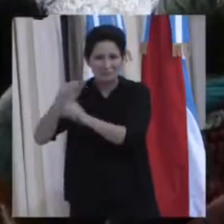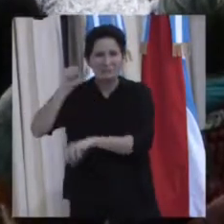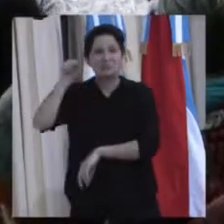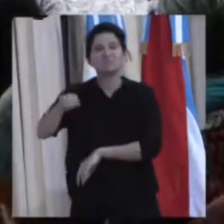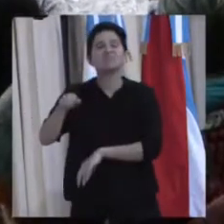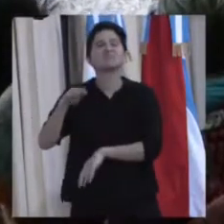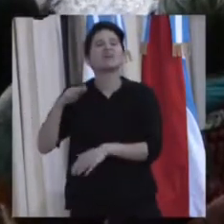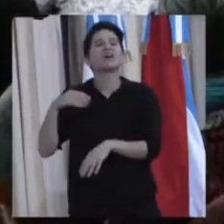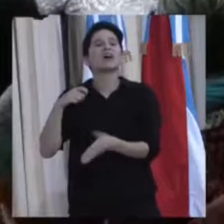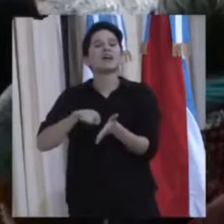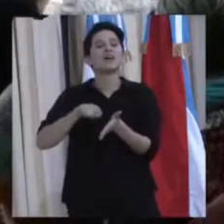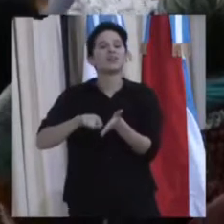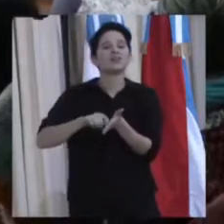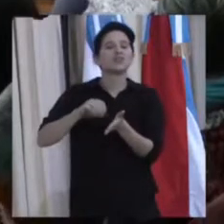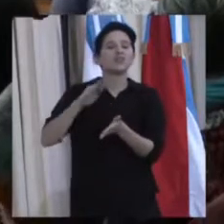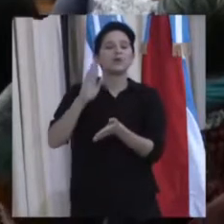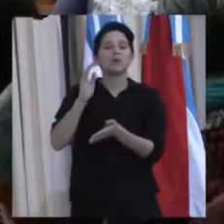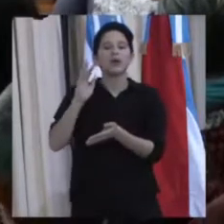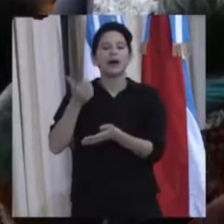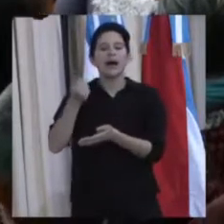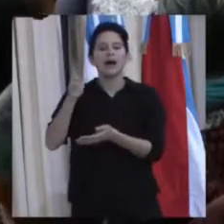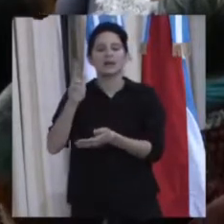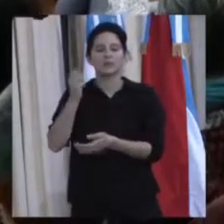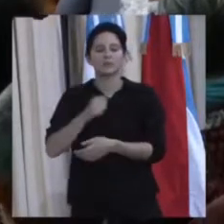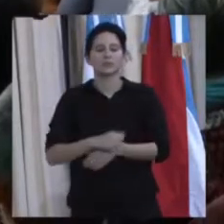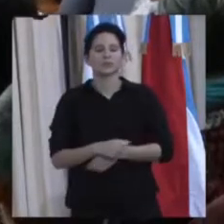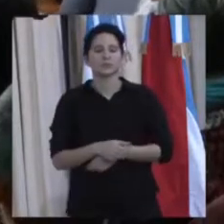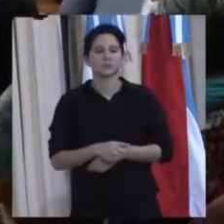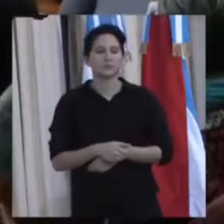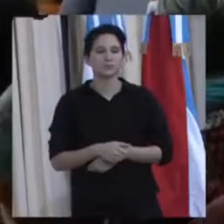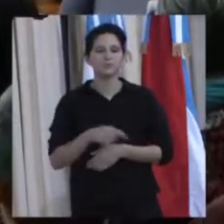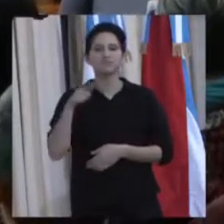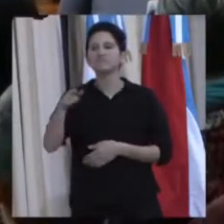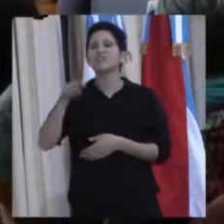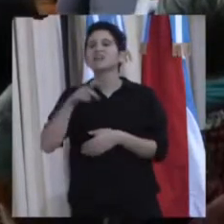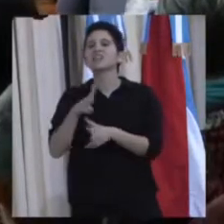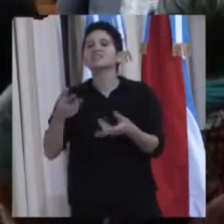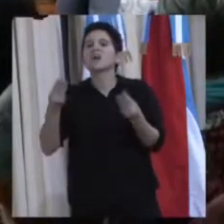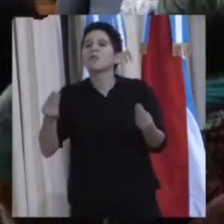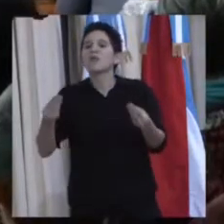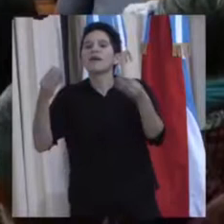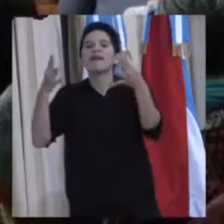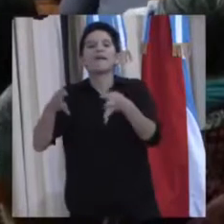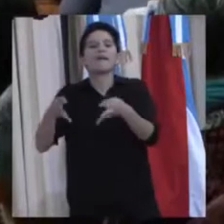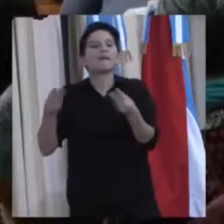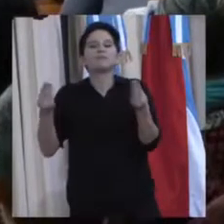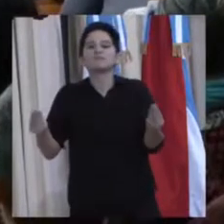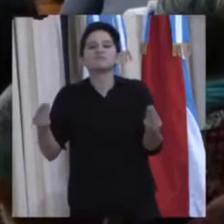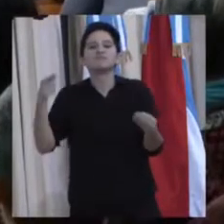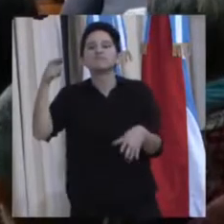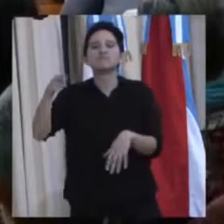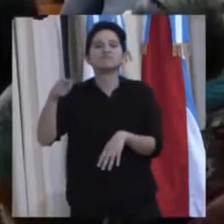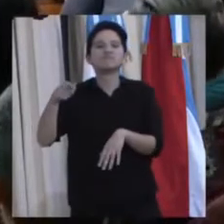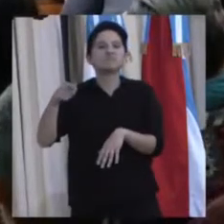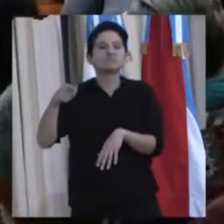nacionalista Carlos Ibarguren atribuía las razones de aquella guerra al modelo